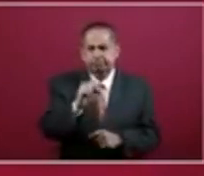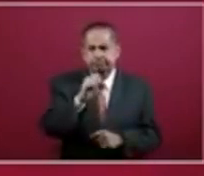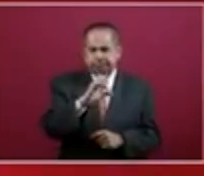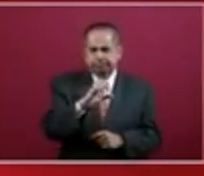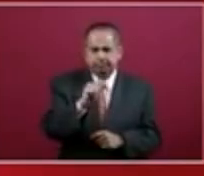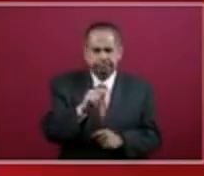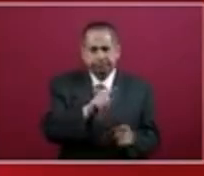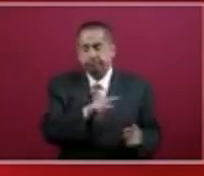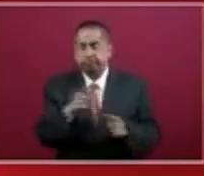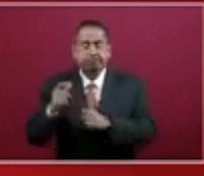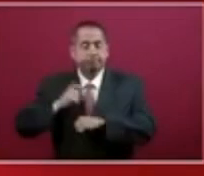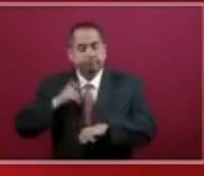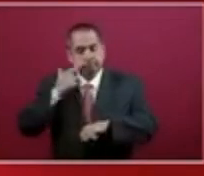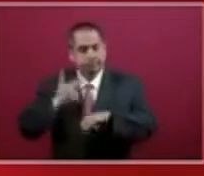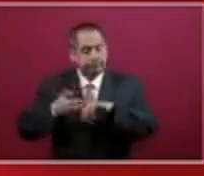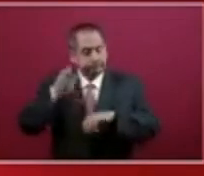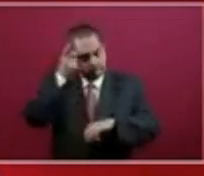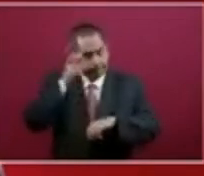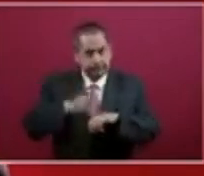Secretaría de